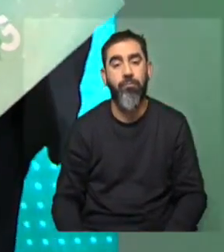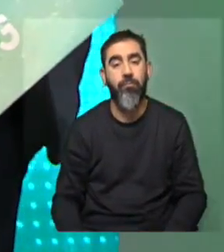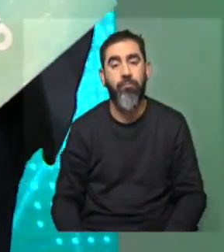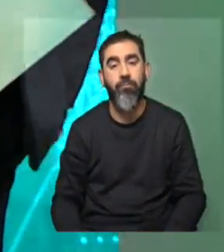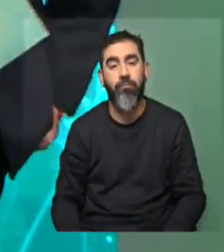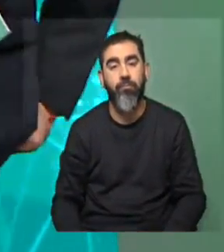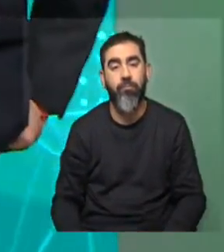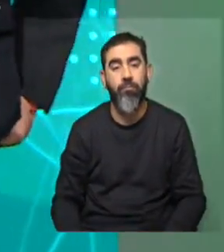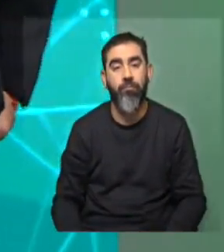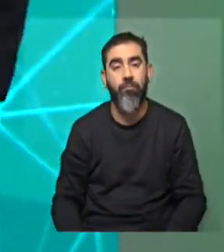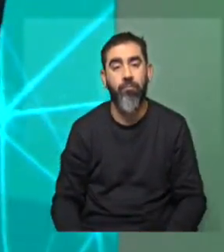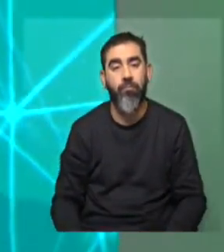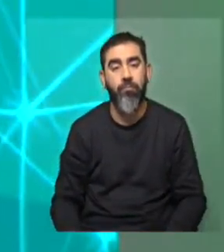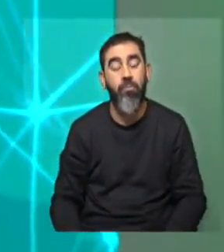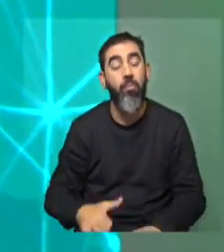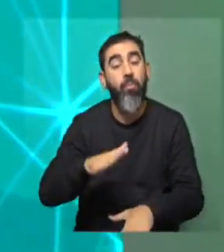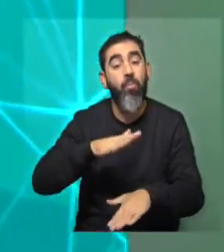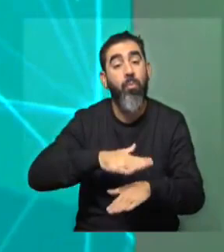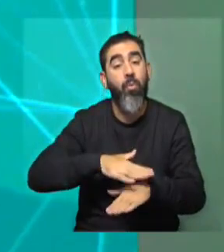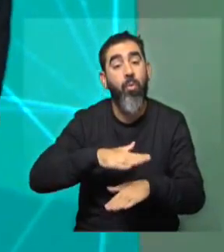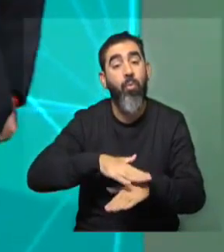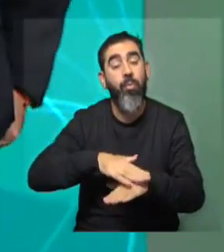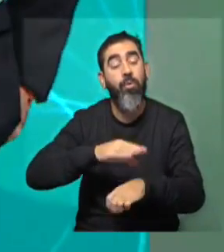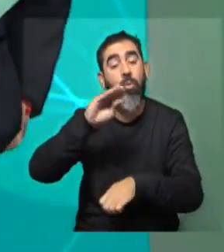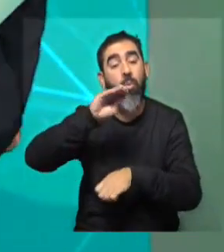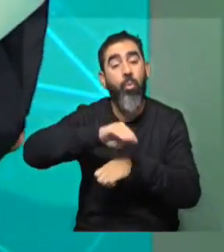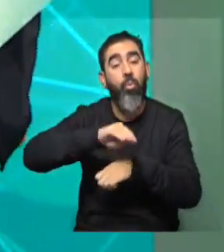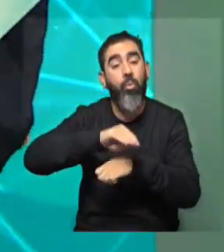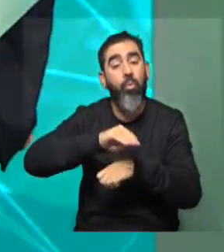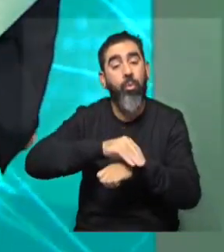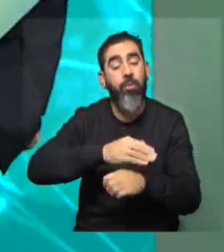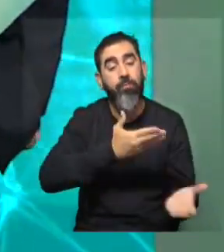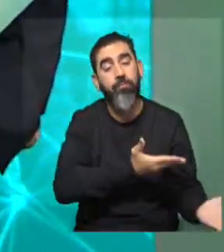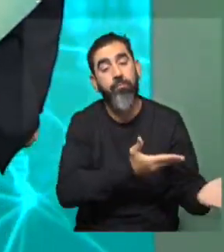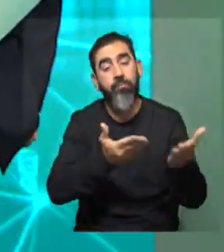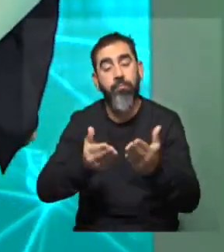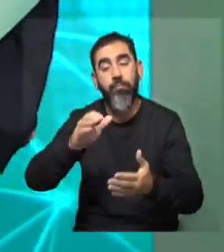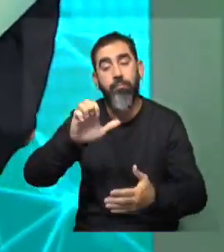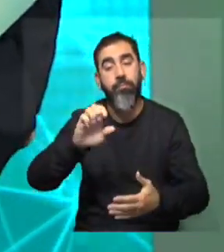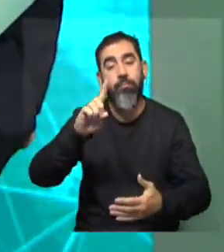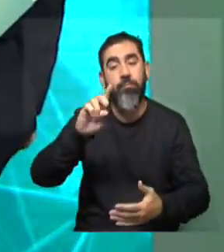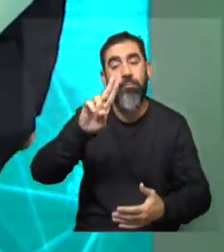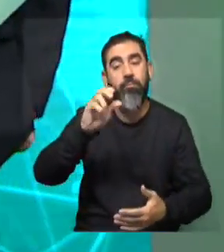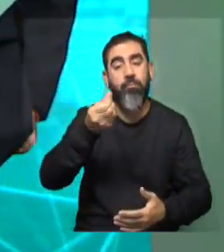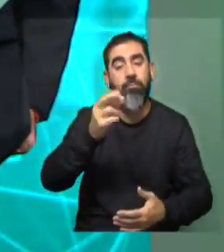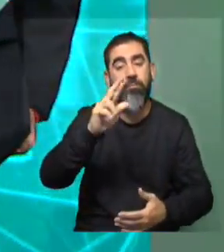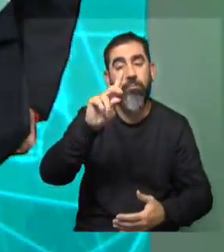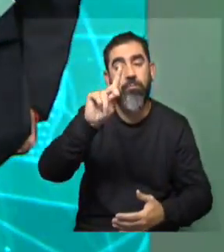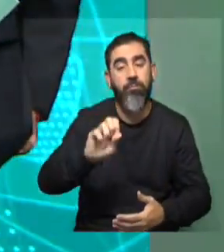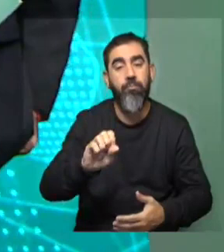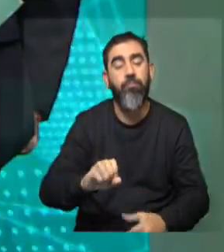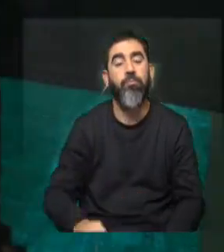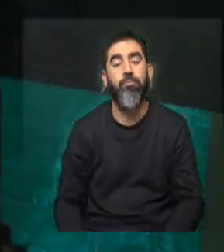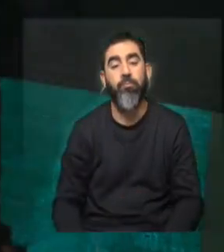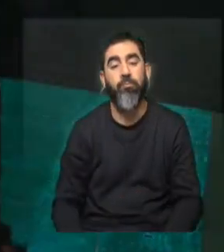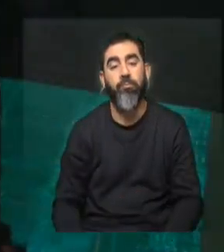bien y ahora es momento que te parece josema de columna cultural y recibimos con muchísimo gusto a nuestro compañero Eduardo delgado que nos va a adelantar algo